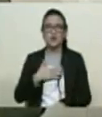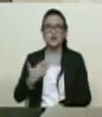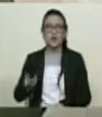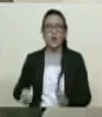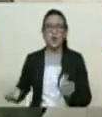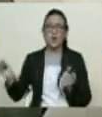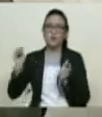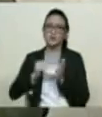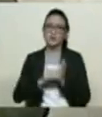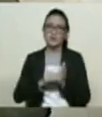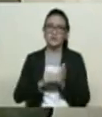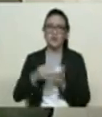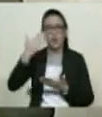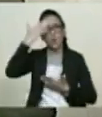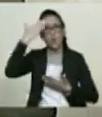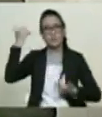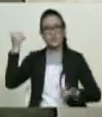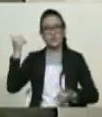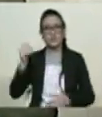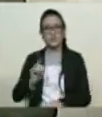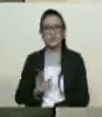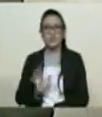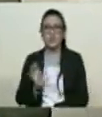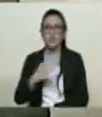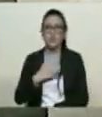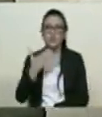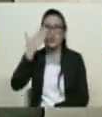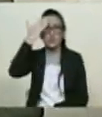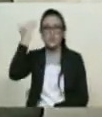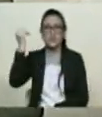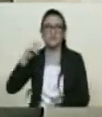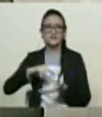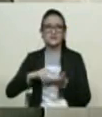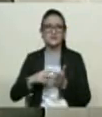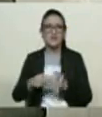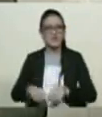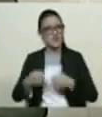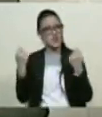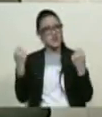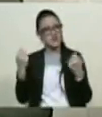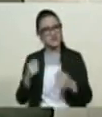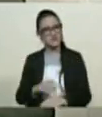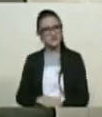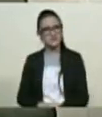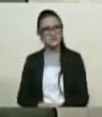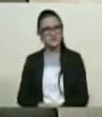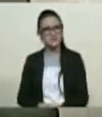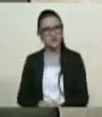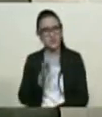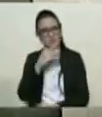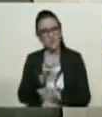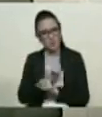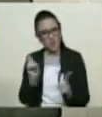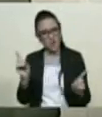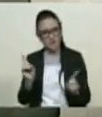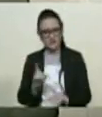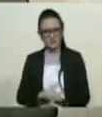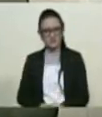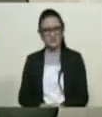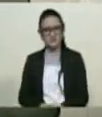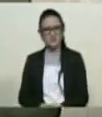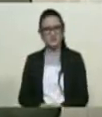país se olvide. No podemos olvidar lo que significa la violencia, la antidemocracia,